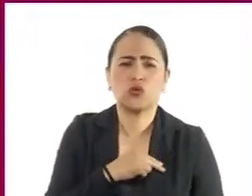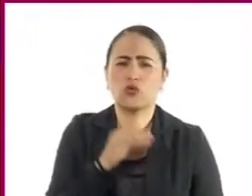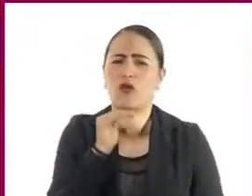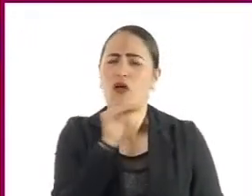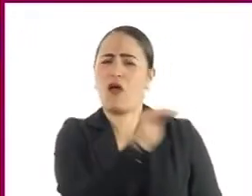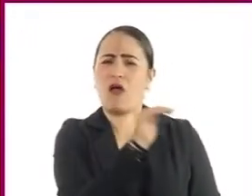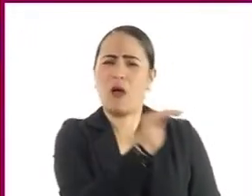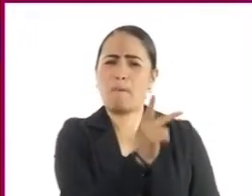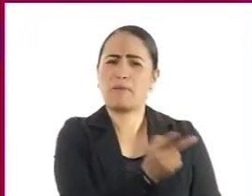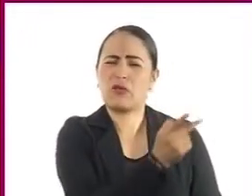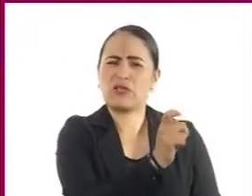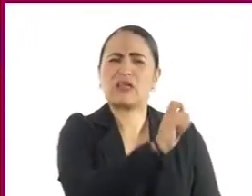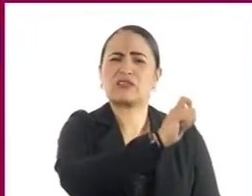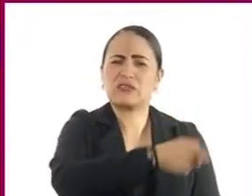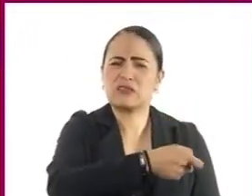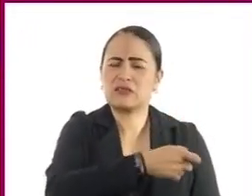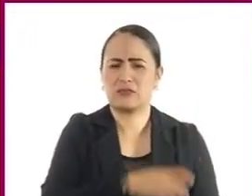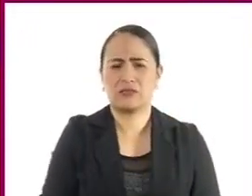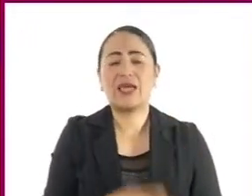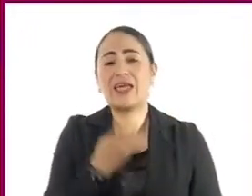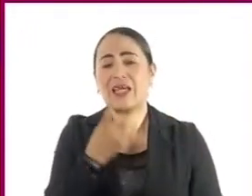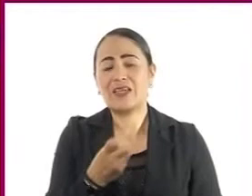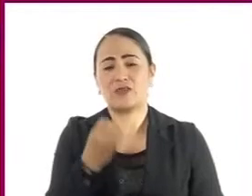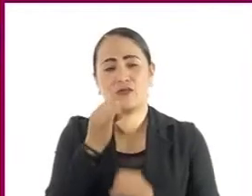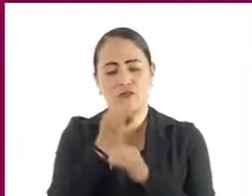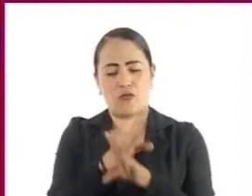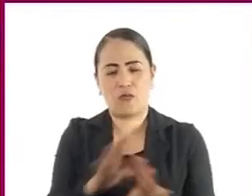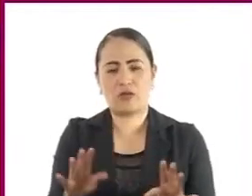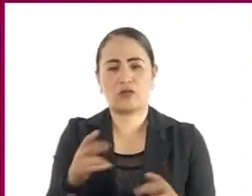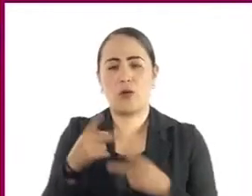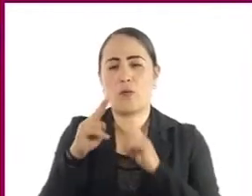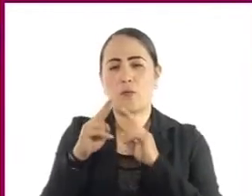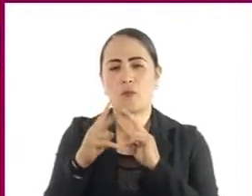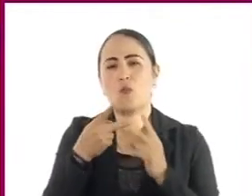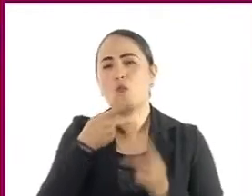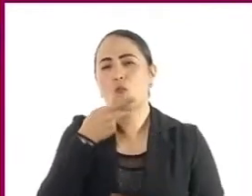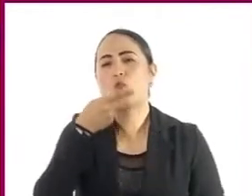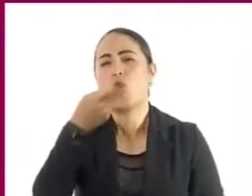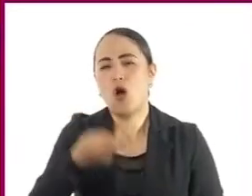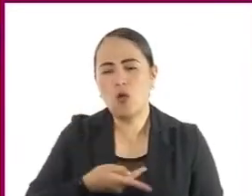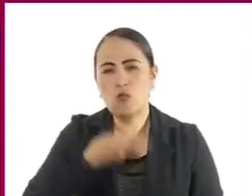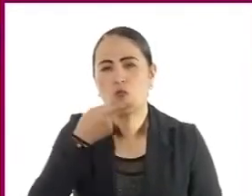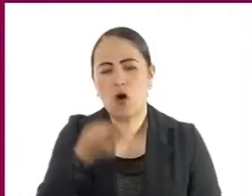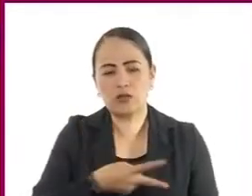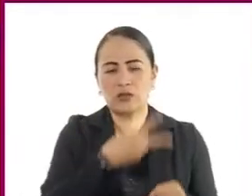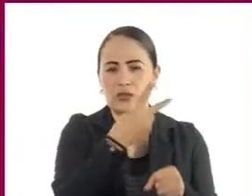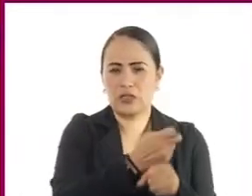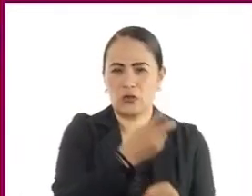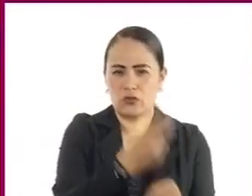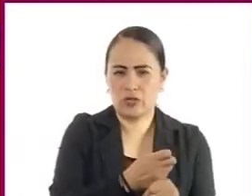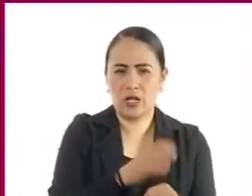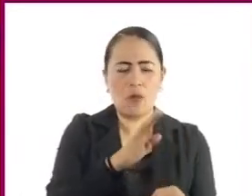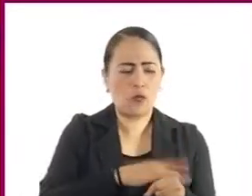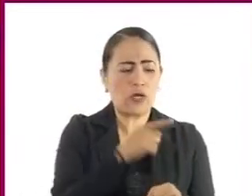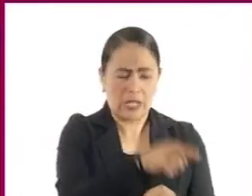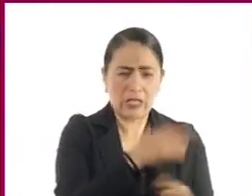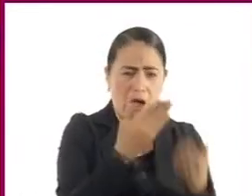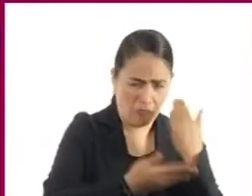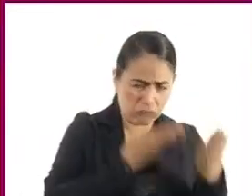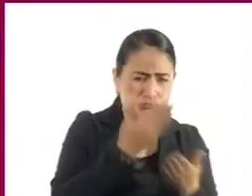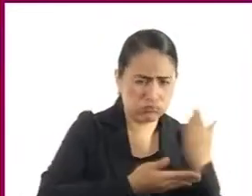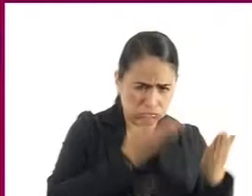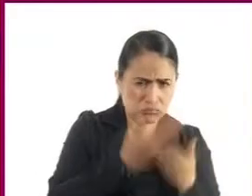hablando? Es una fuente verbal, secundaria, porque ella estudia estos procesos y cuenta con